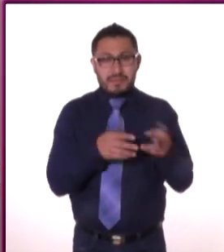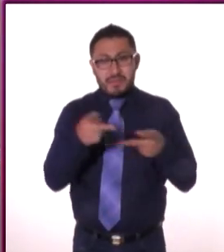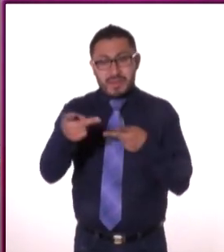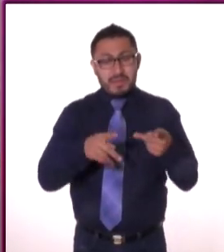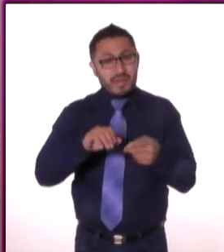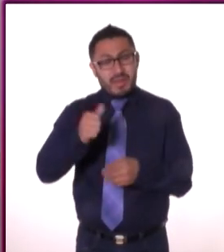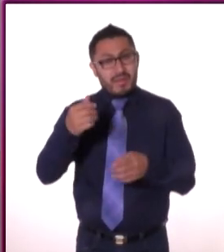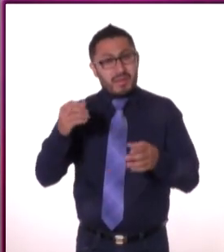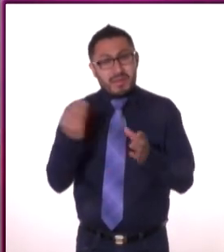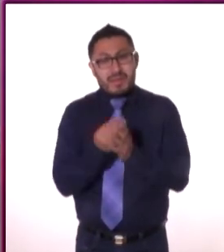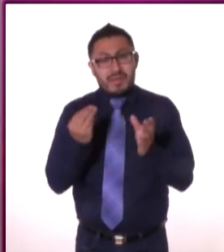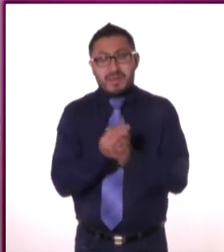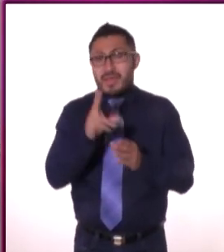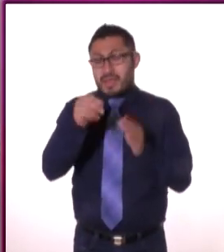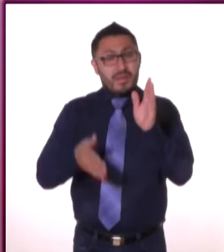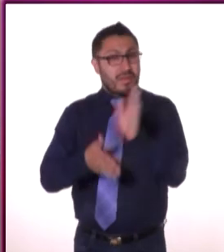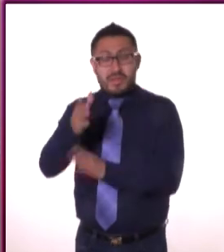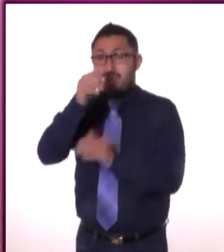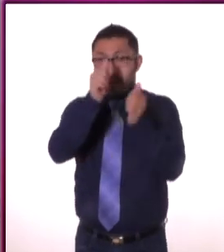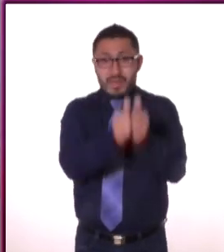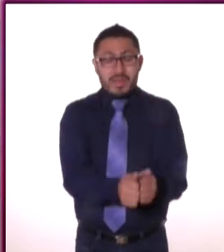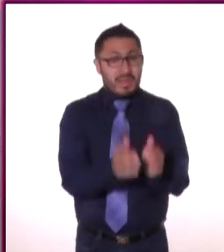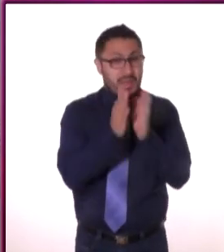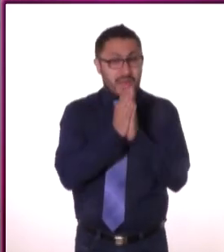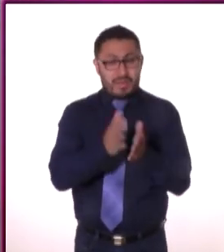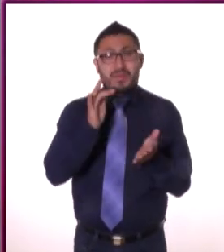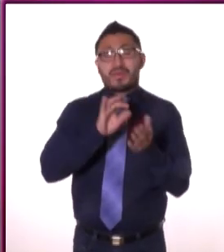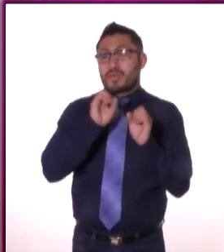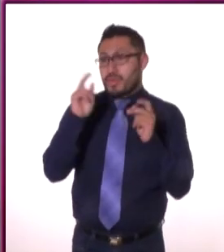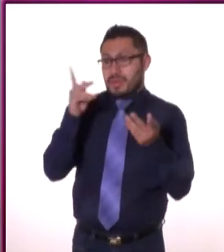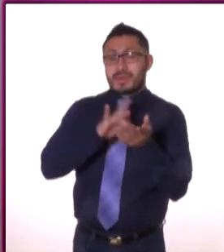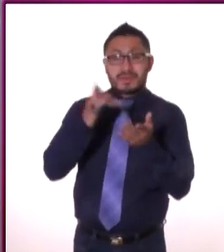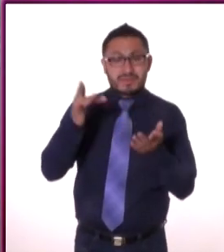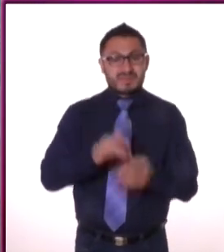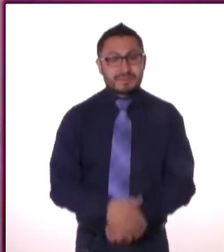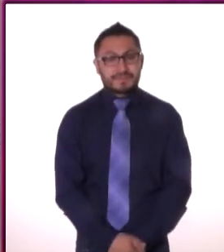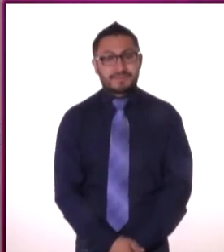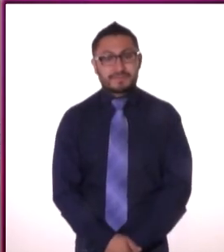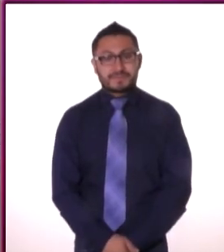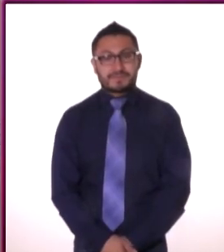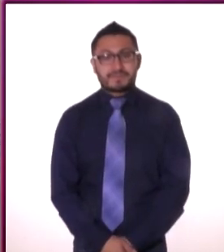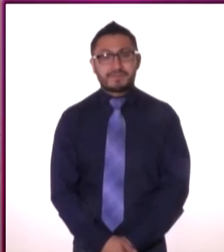que tenemos que prepararnos para lo que sigue. Ah. Ustedes no se me vayan, ¿eh? Ok. Gracias.